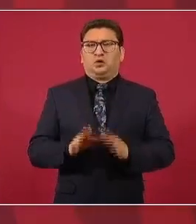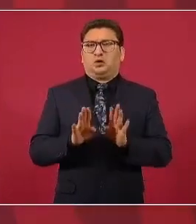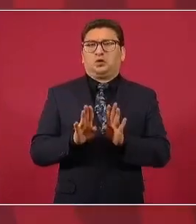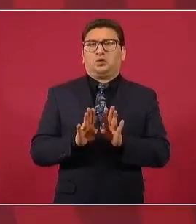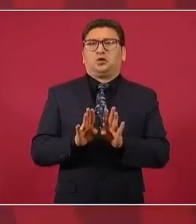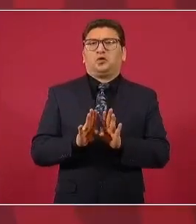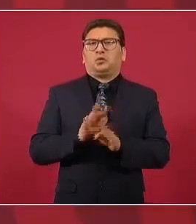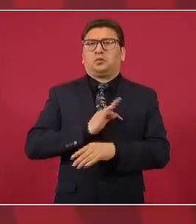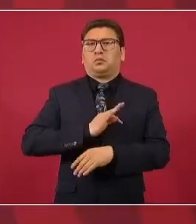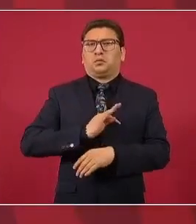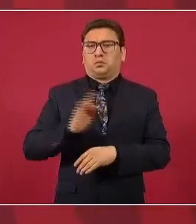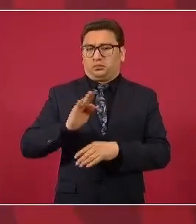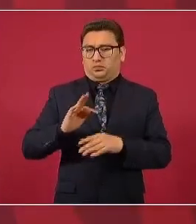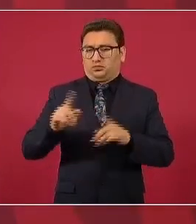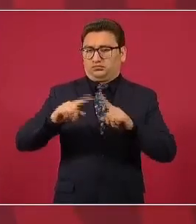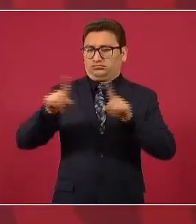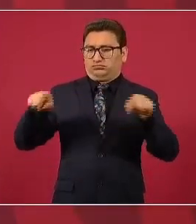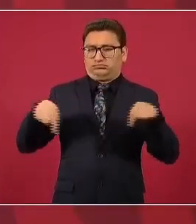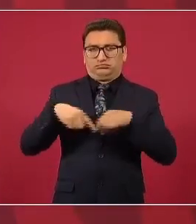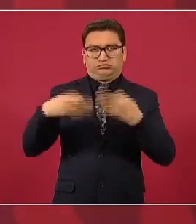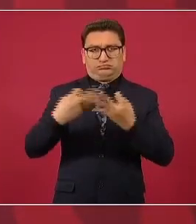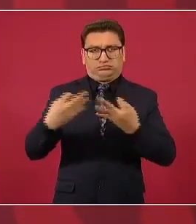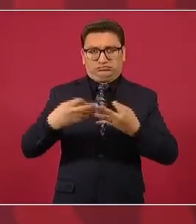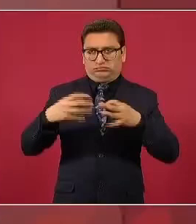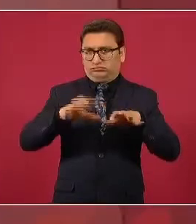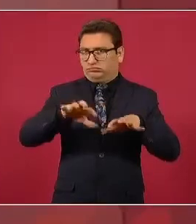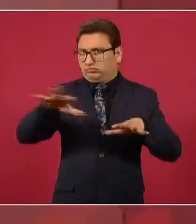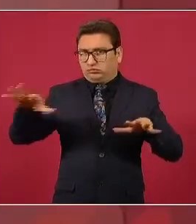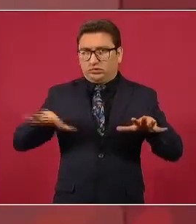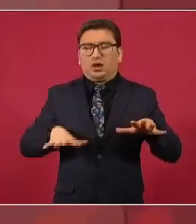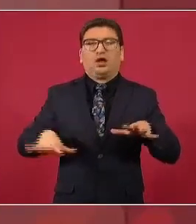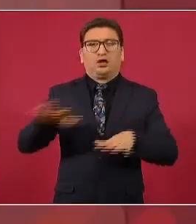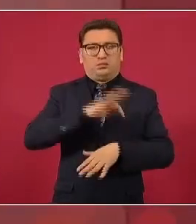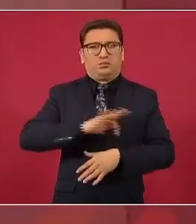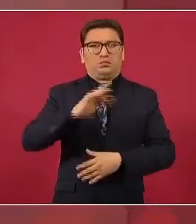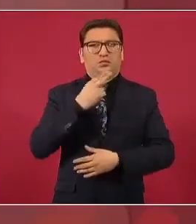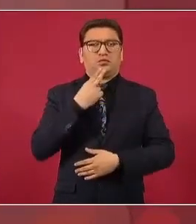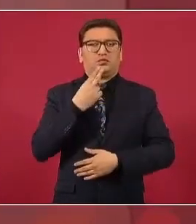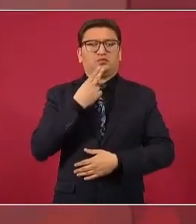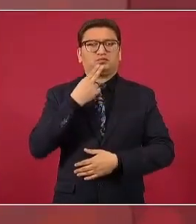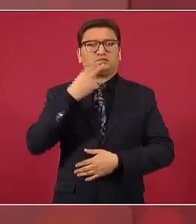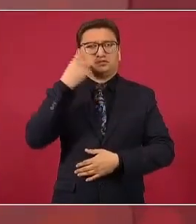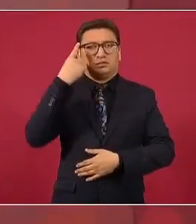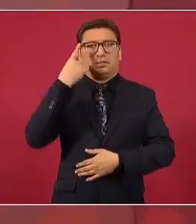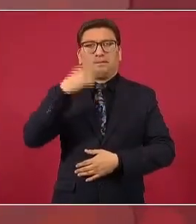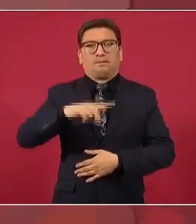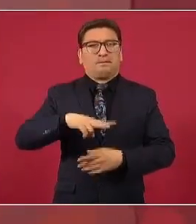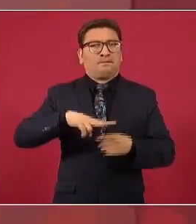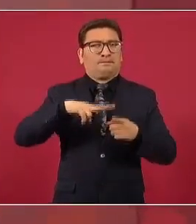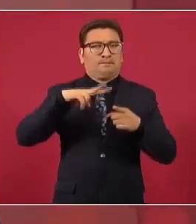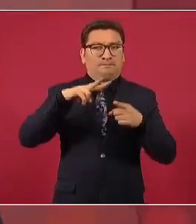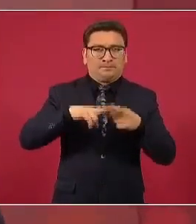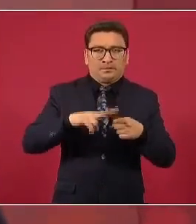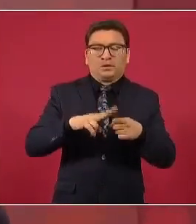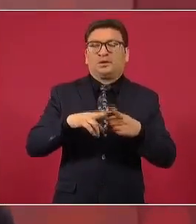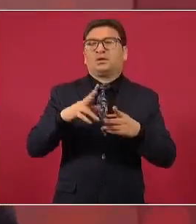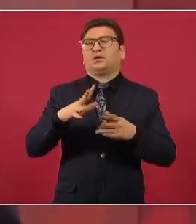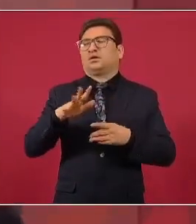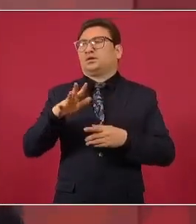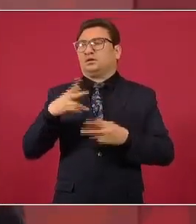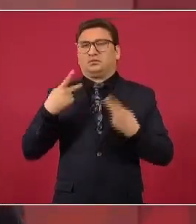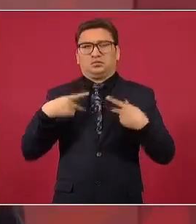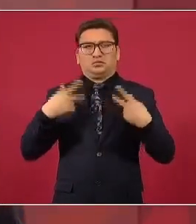cómo esos terrenos se utilizan para parques públicos